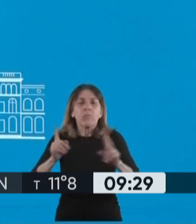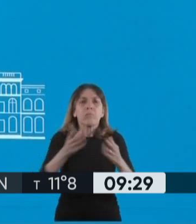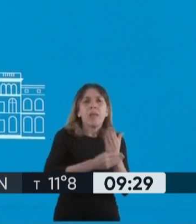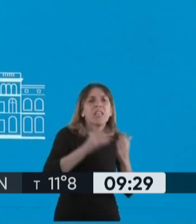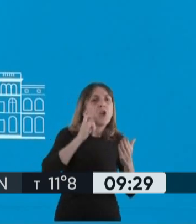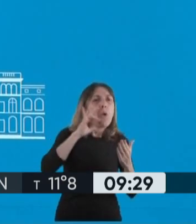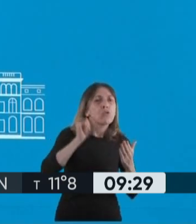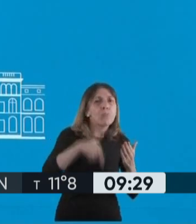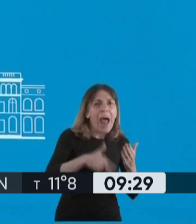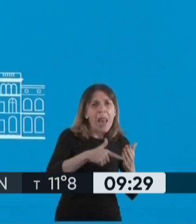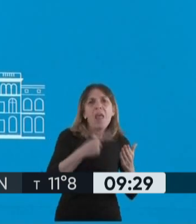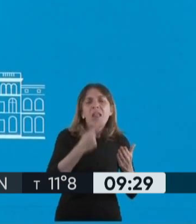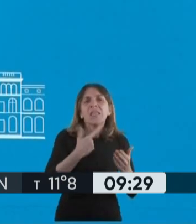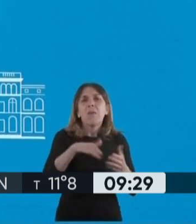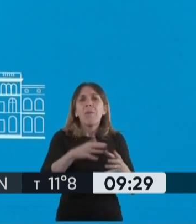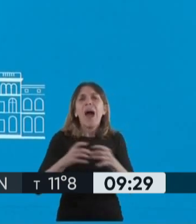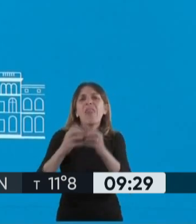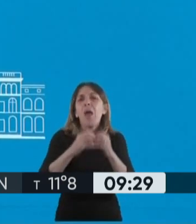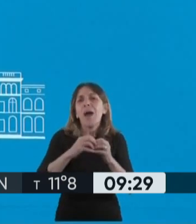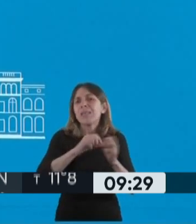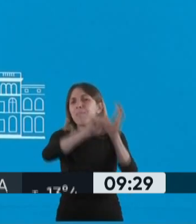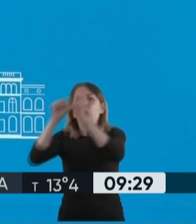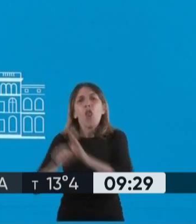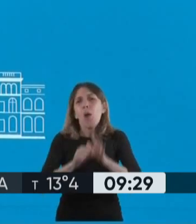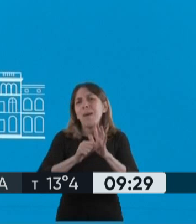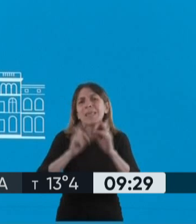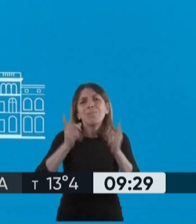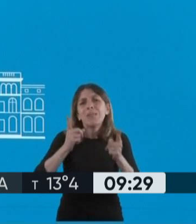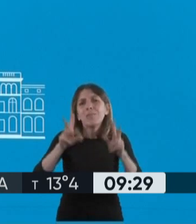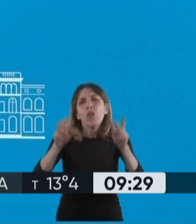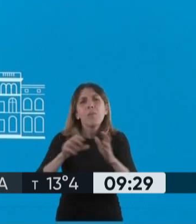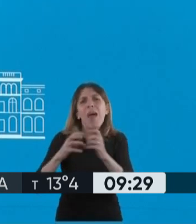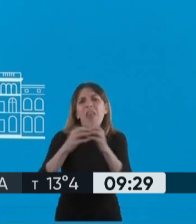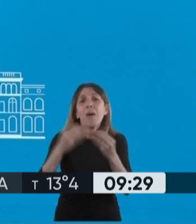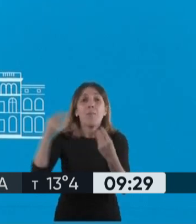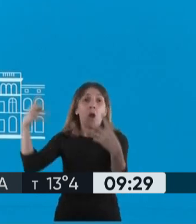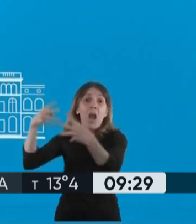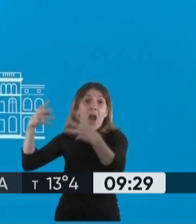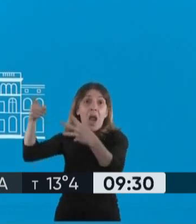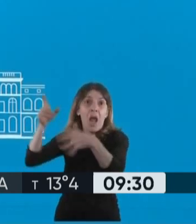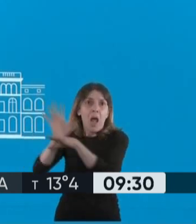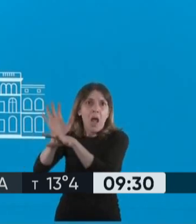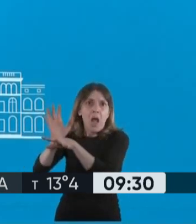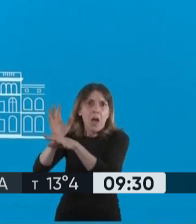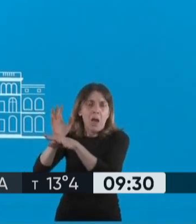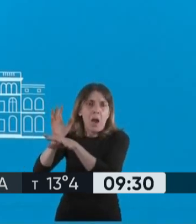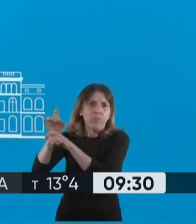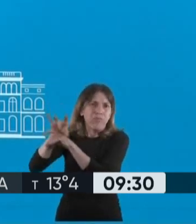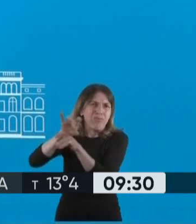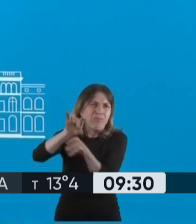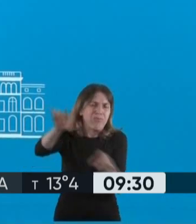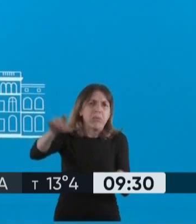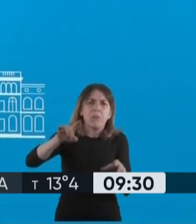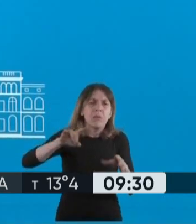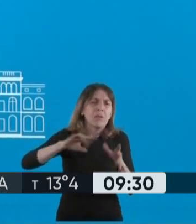es que es un tema que está en debate en el mundo, porque la verdad es que la guerra tiene consecuencias graves,